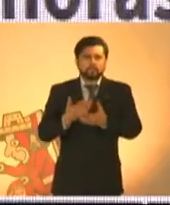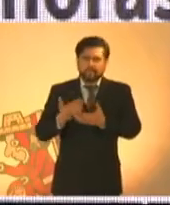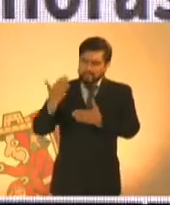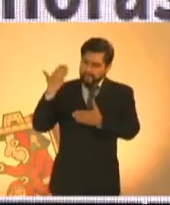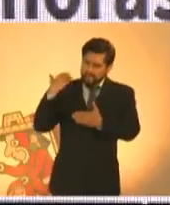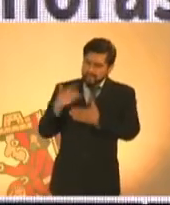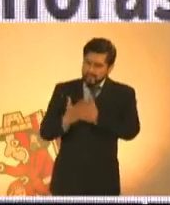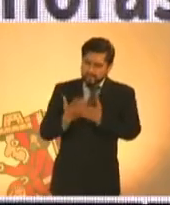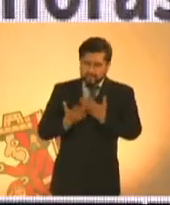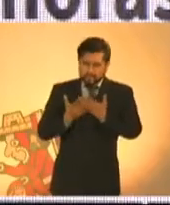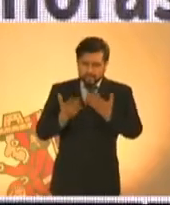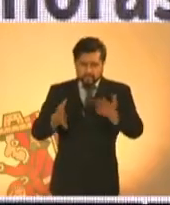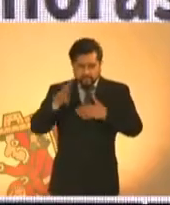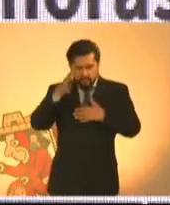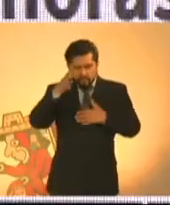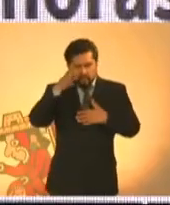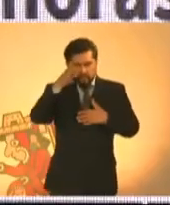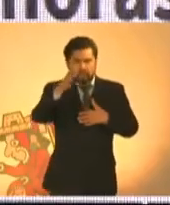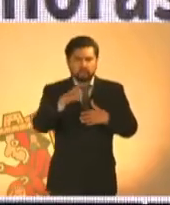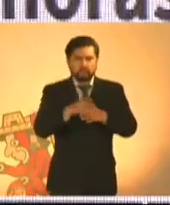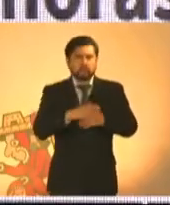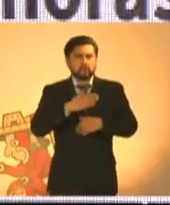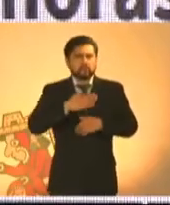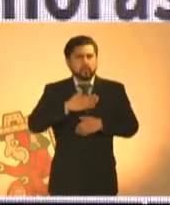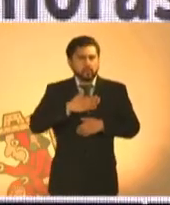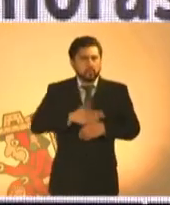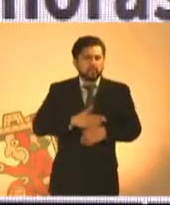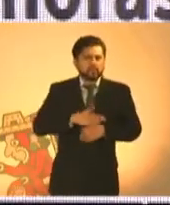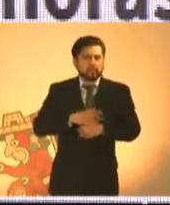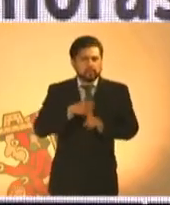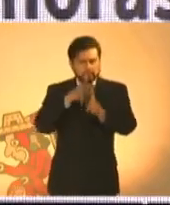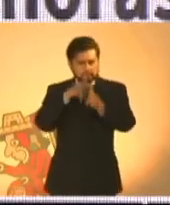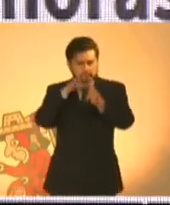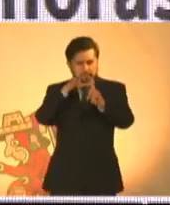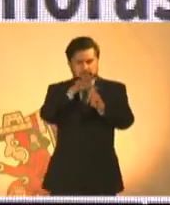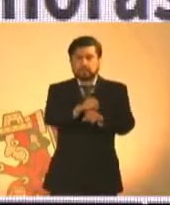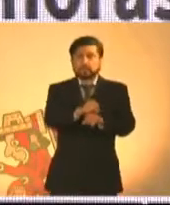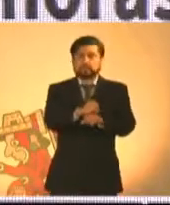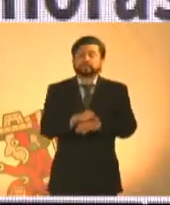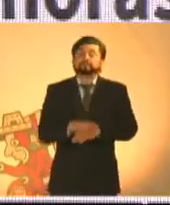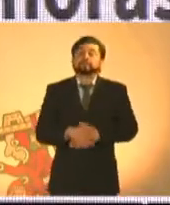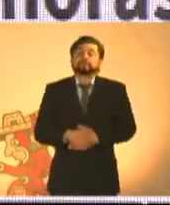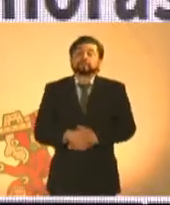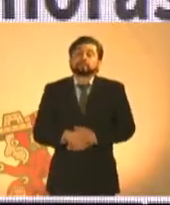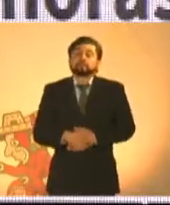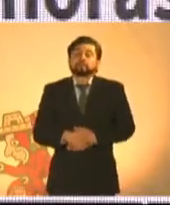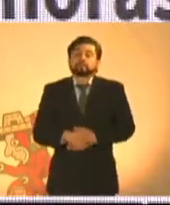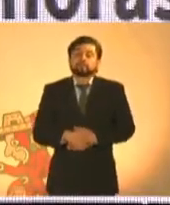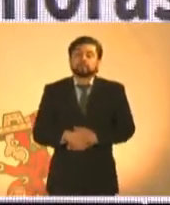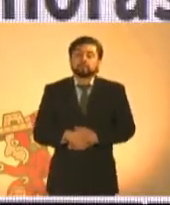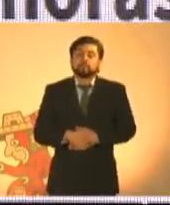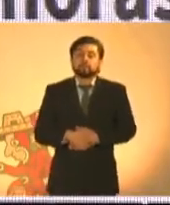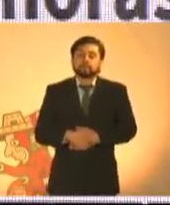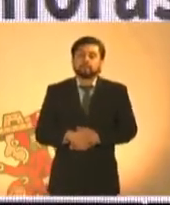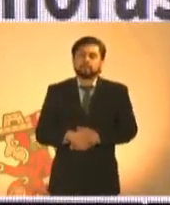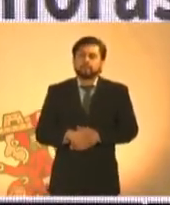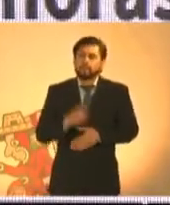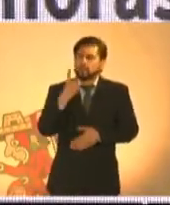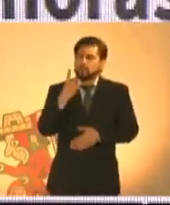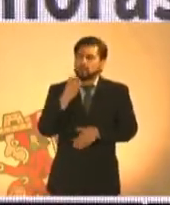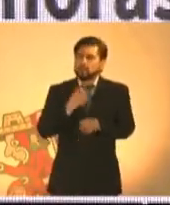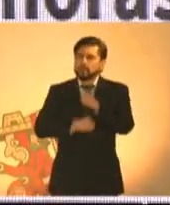el pasado y la justicia así la cosa desde hace año y